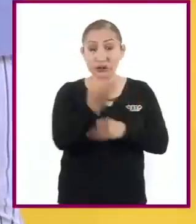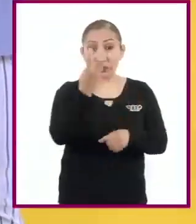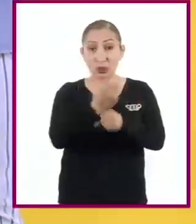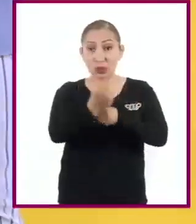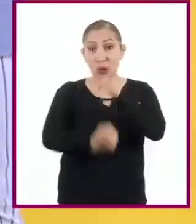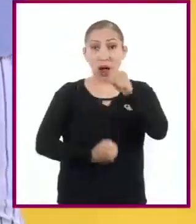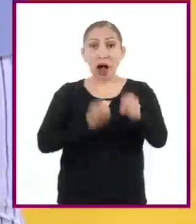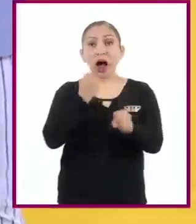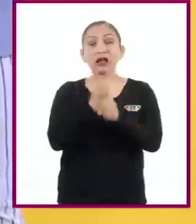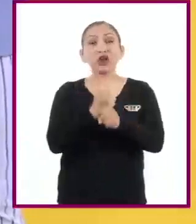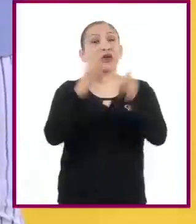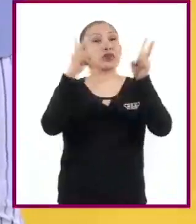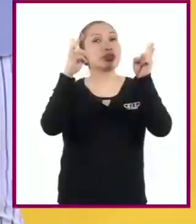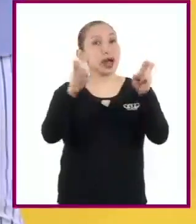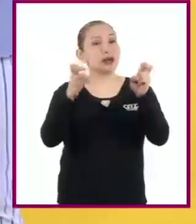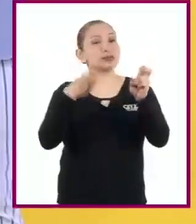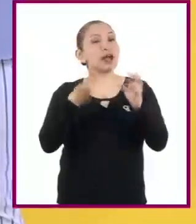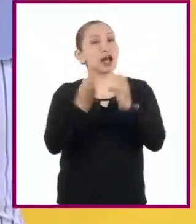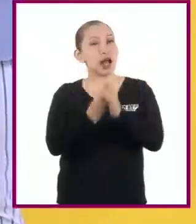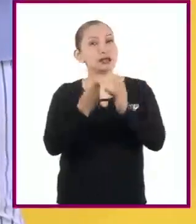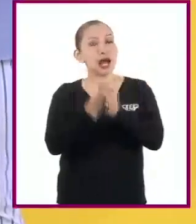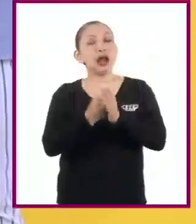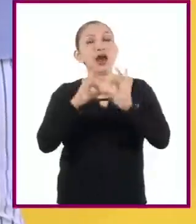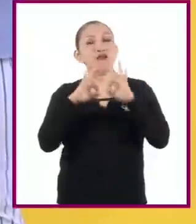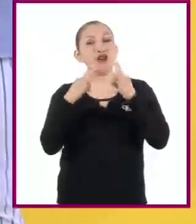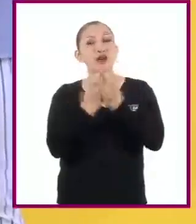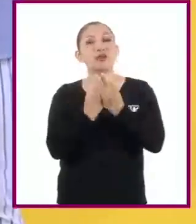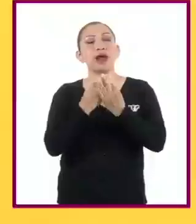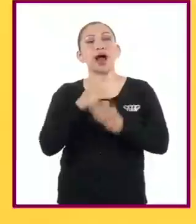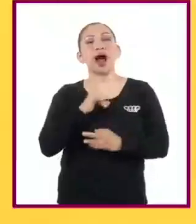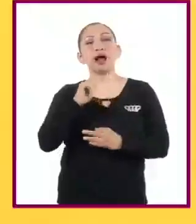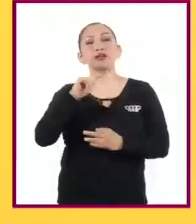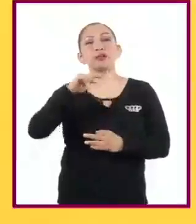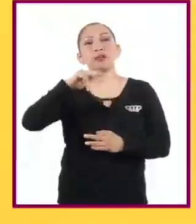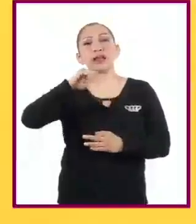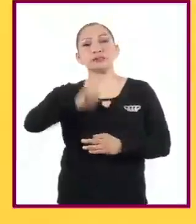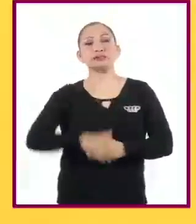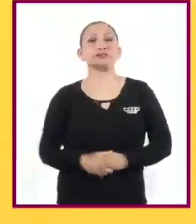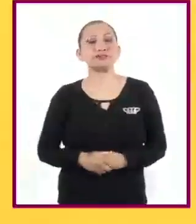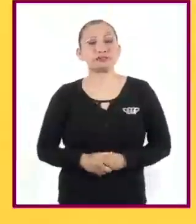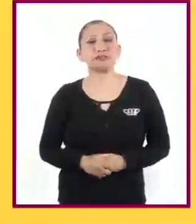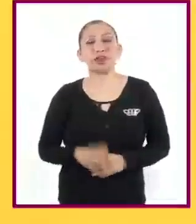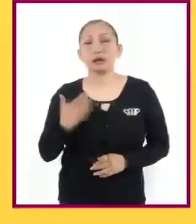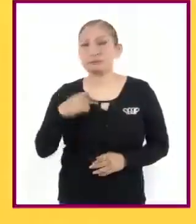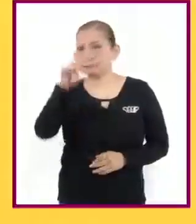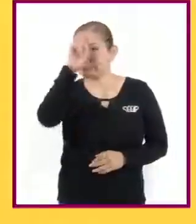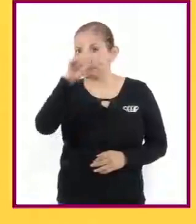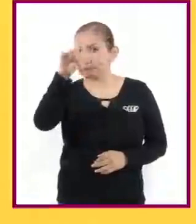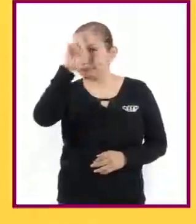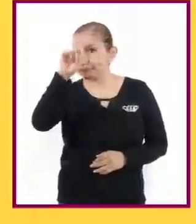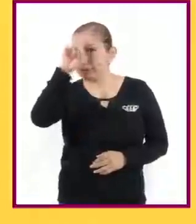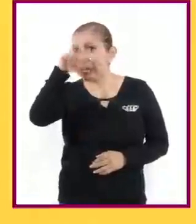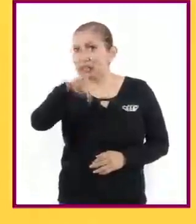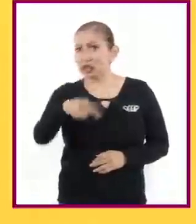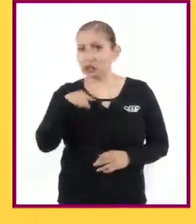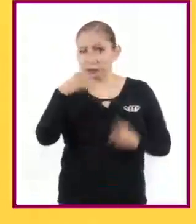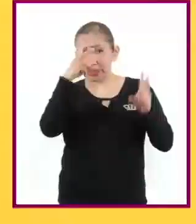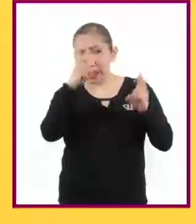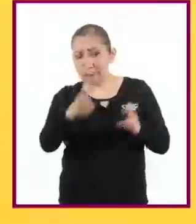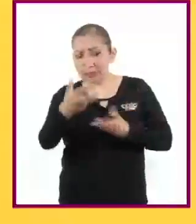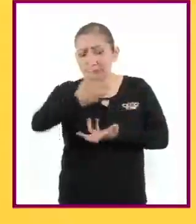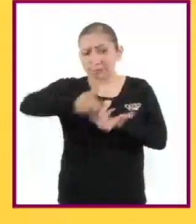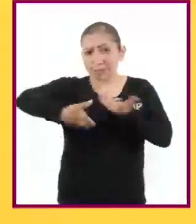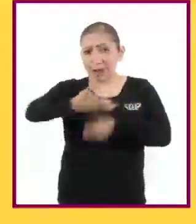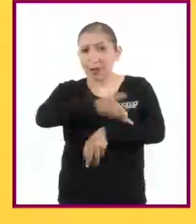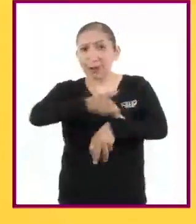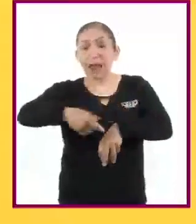segundo grado el título de la sesión El Modelo Atómico. Les recomendamos compartir estos contenidos en